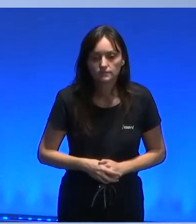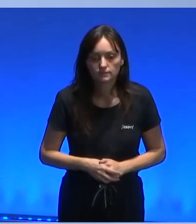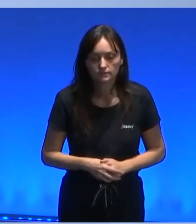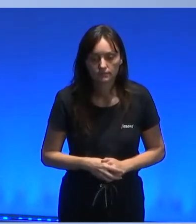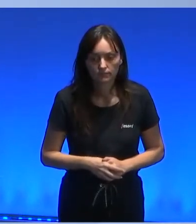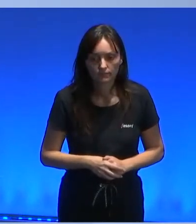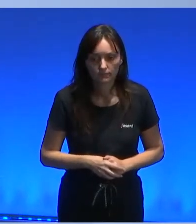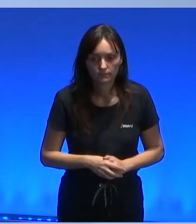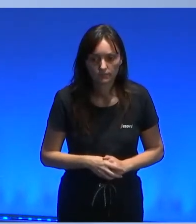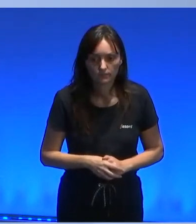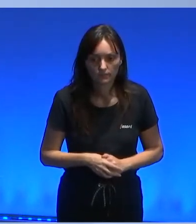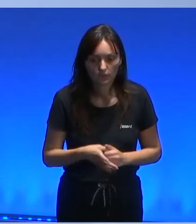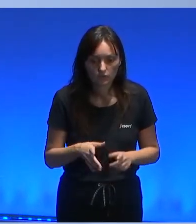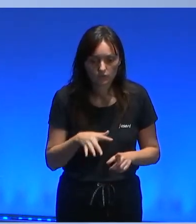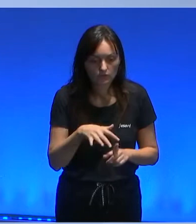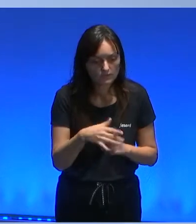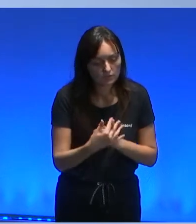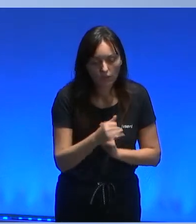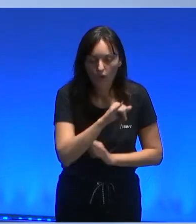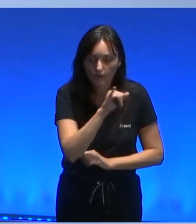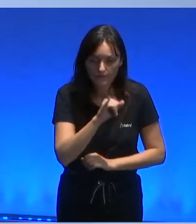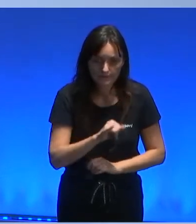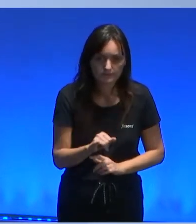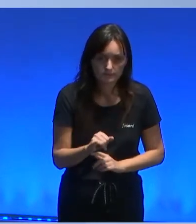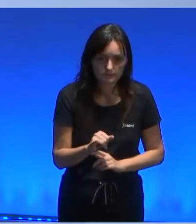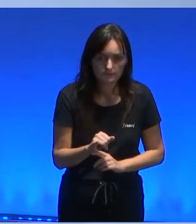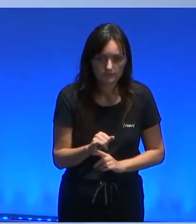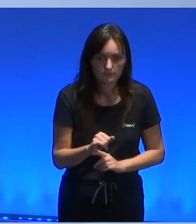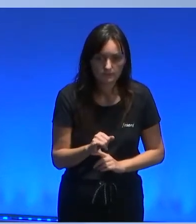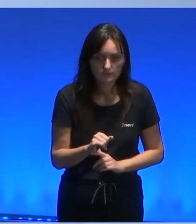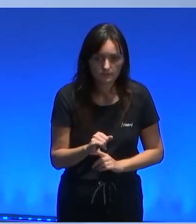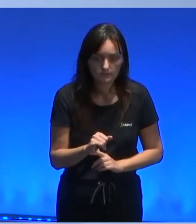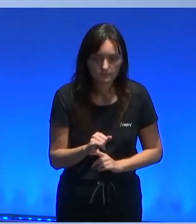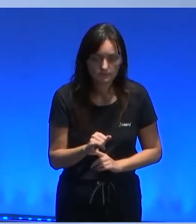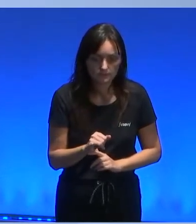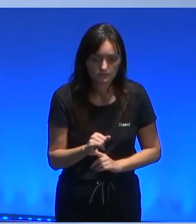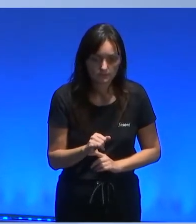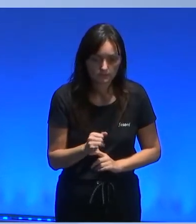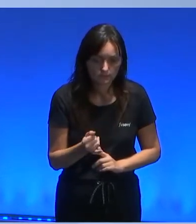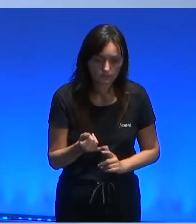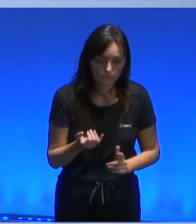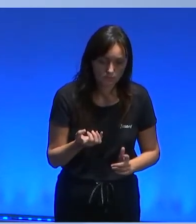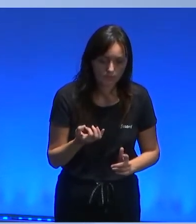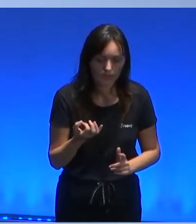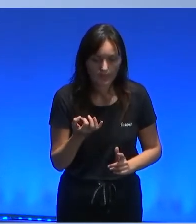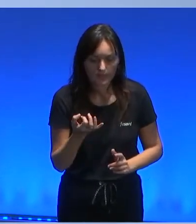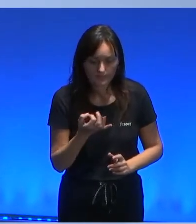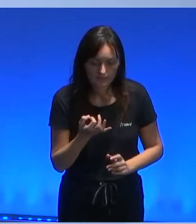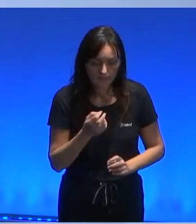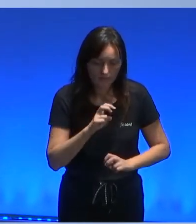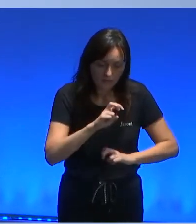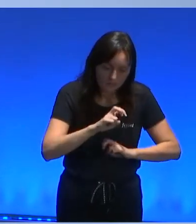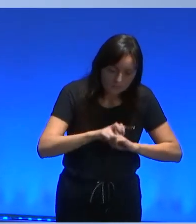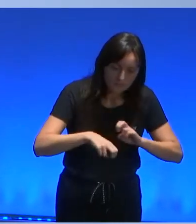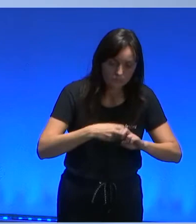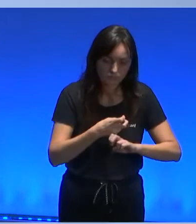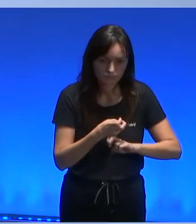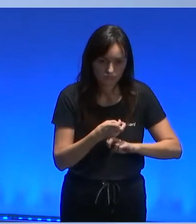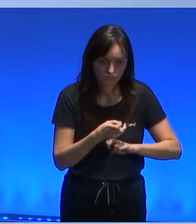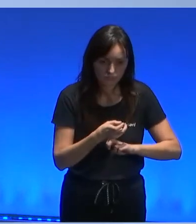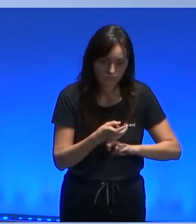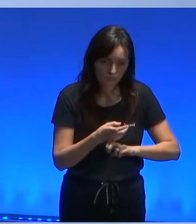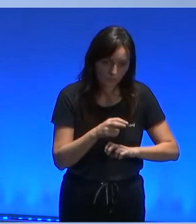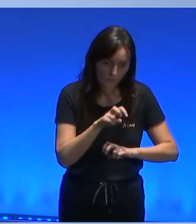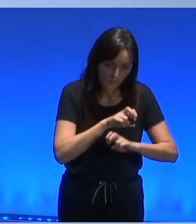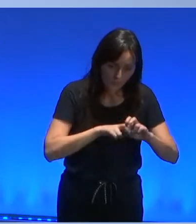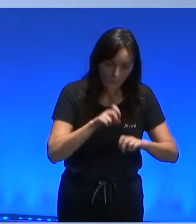Y esto es una situación de crisis que tenemos que con la cual tenemos que enfrentarnos, posiblemente buscar